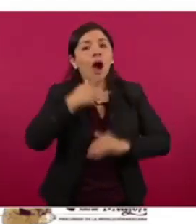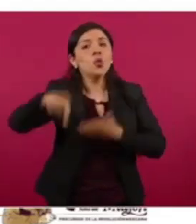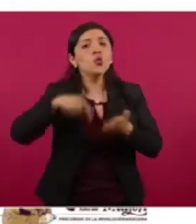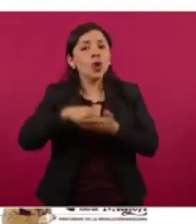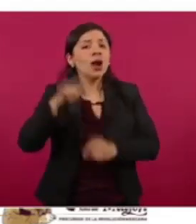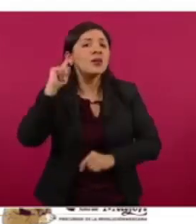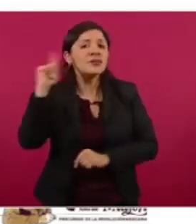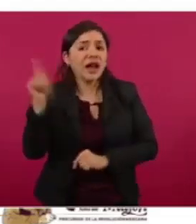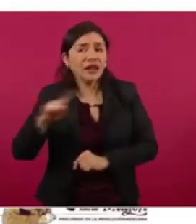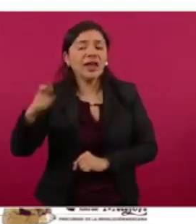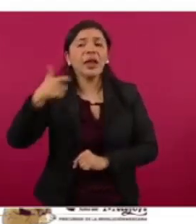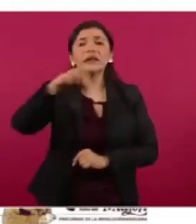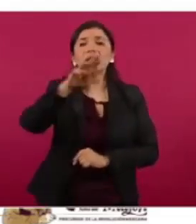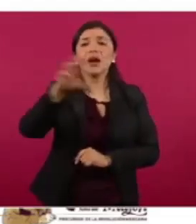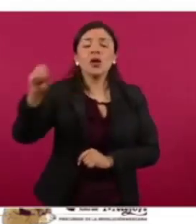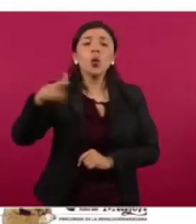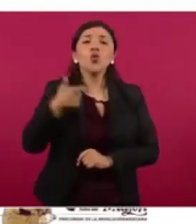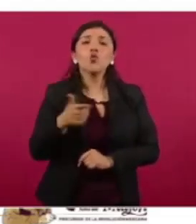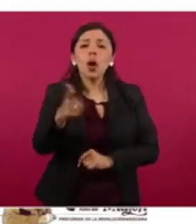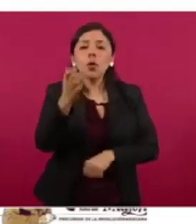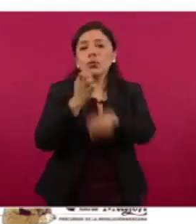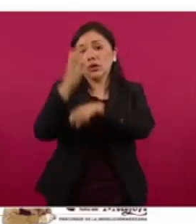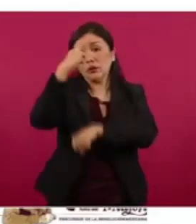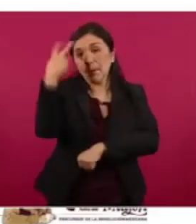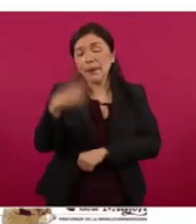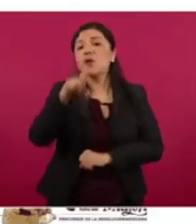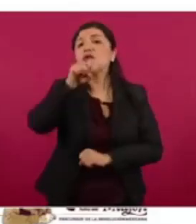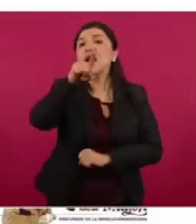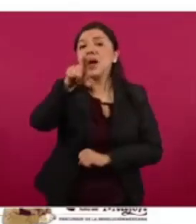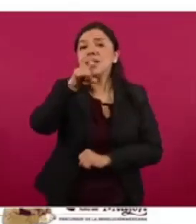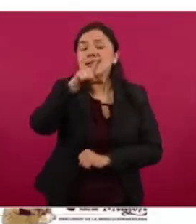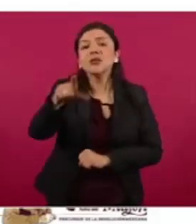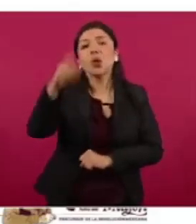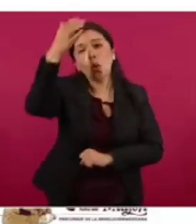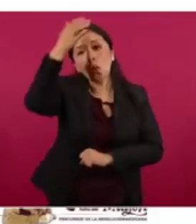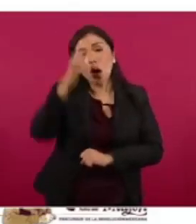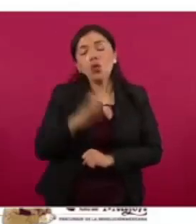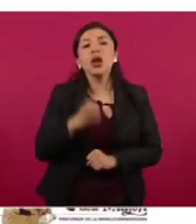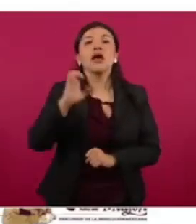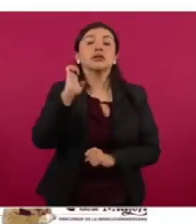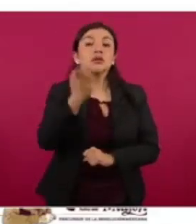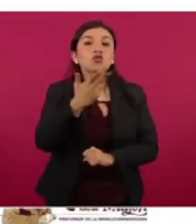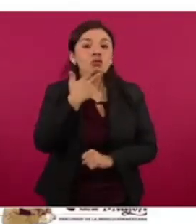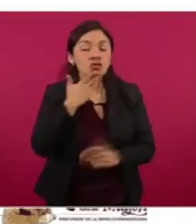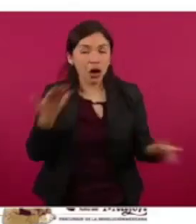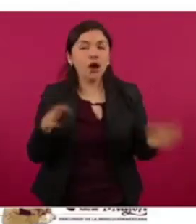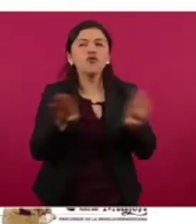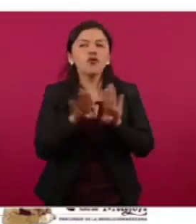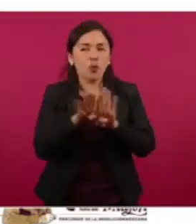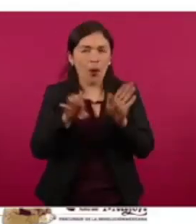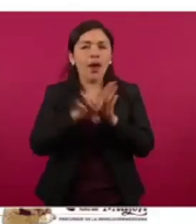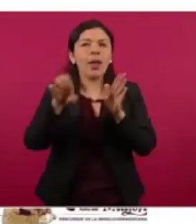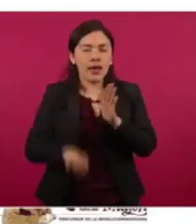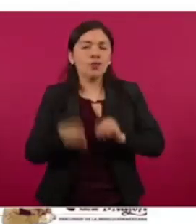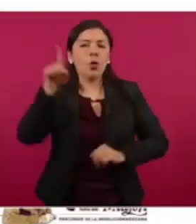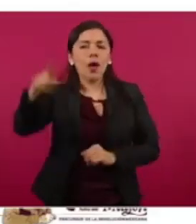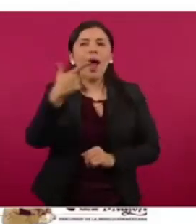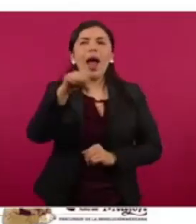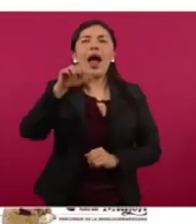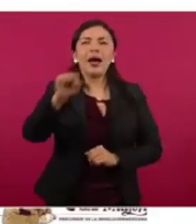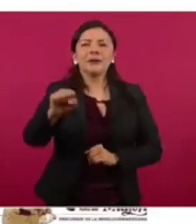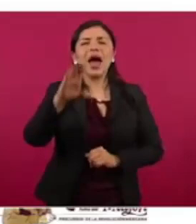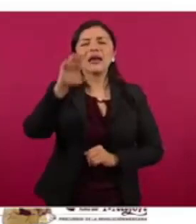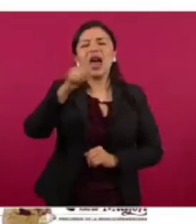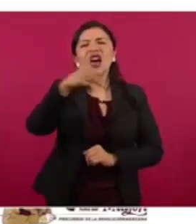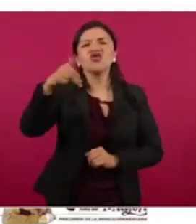Roo, en Guanajuato, en Estado de México, en Jalisco, en Coahuila y en Chihuahua. Un ejemplo, distribuidora de gas del